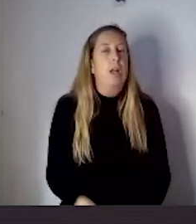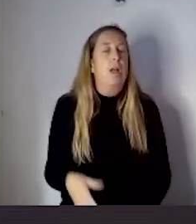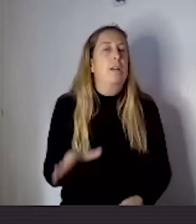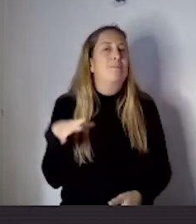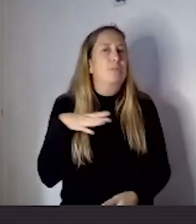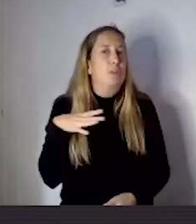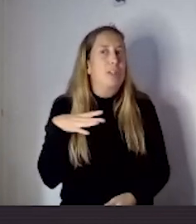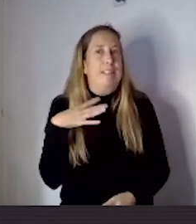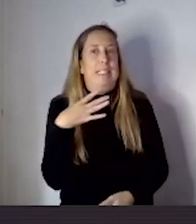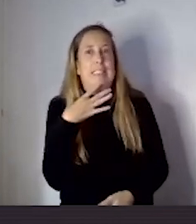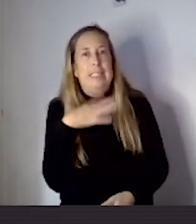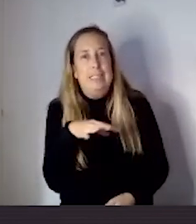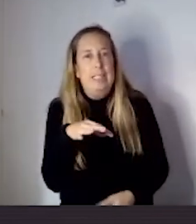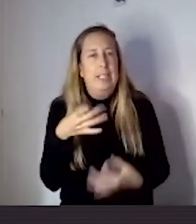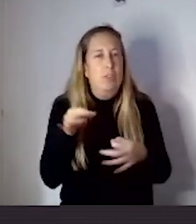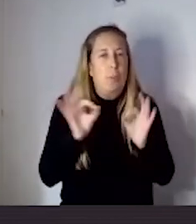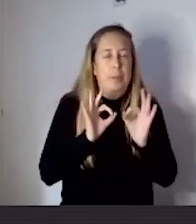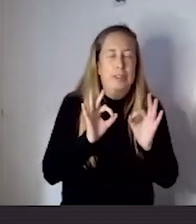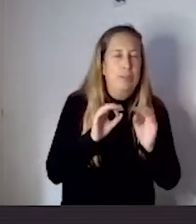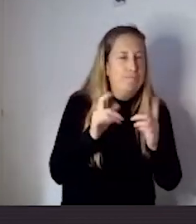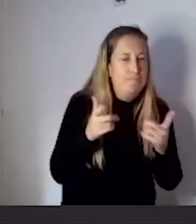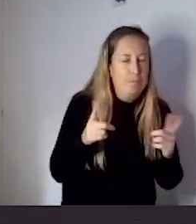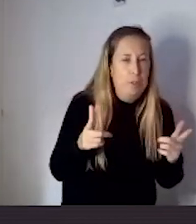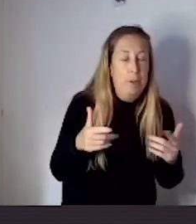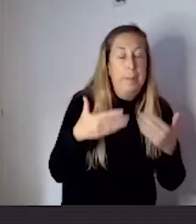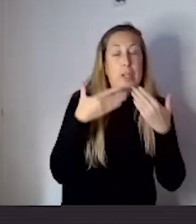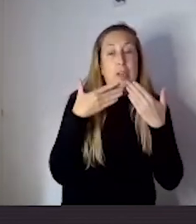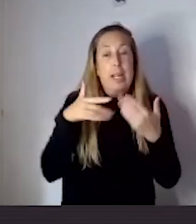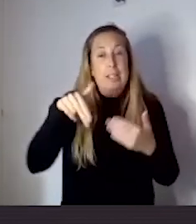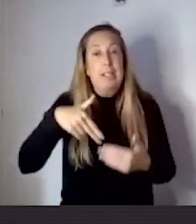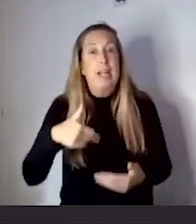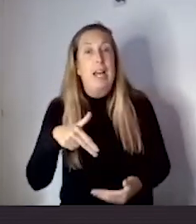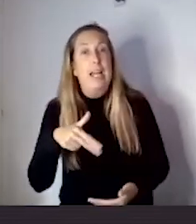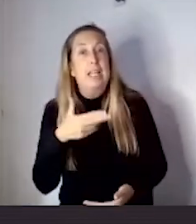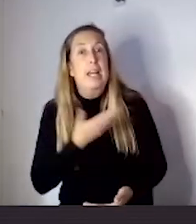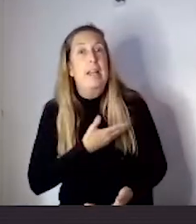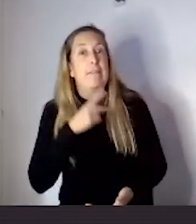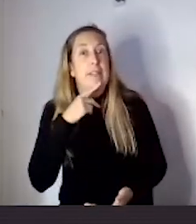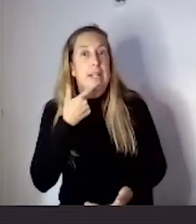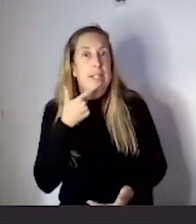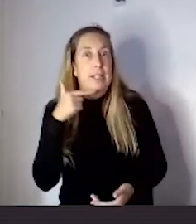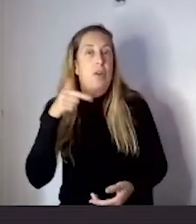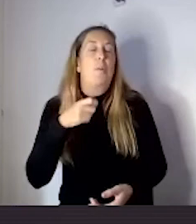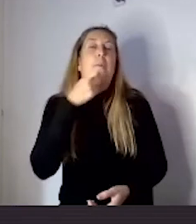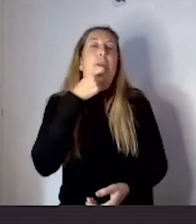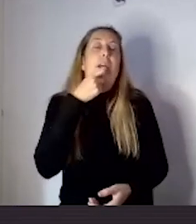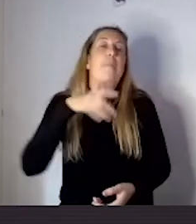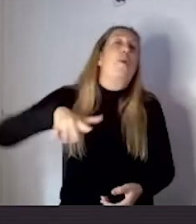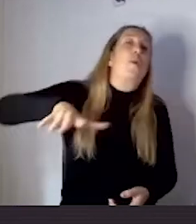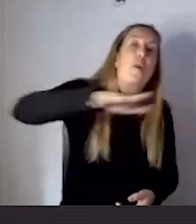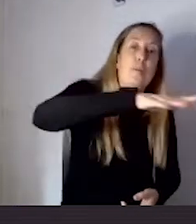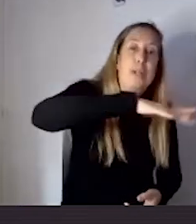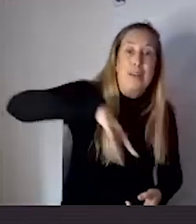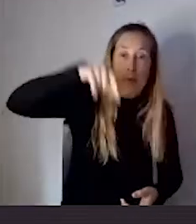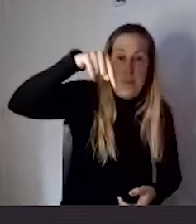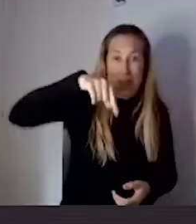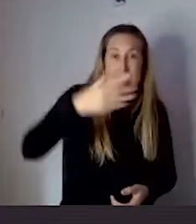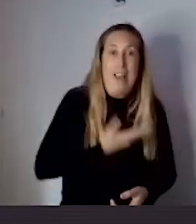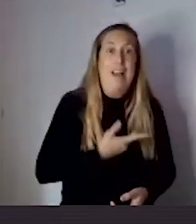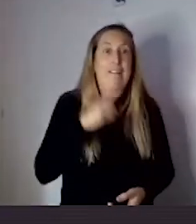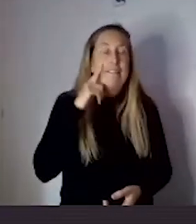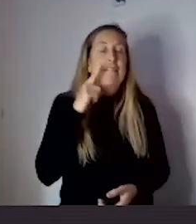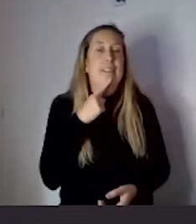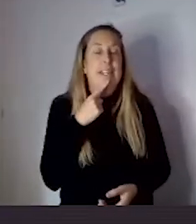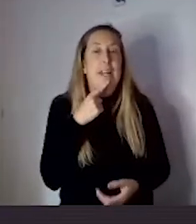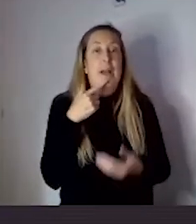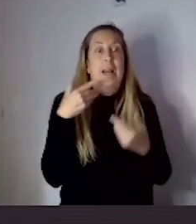cerebro pero gracias a tecnologías como en este es y gracias a comunidades como fitz estamos llegando a poder difundir estas